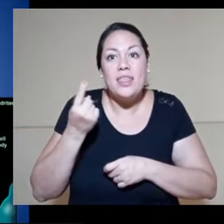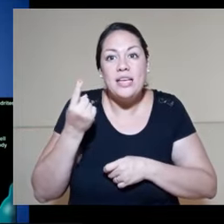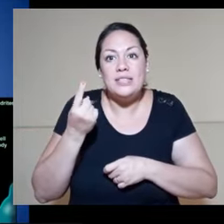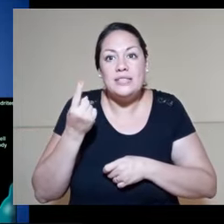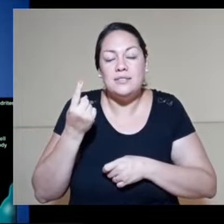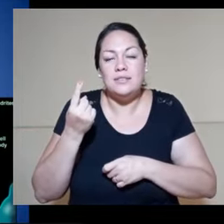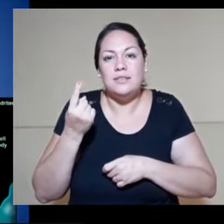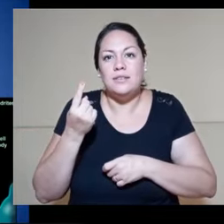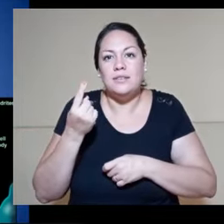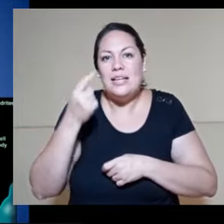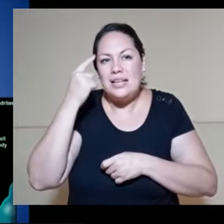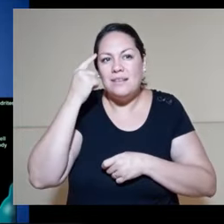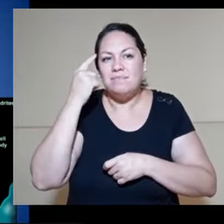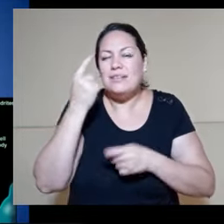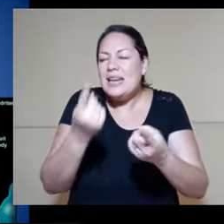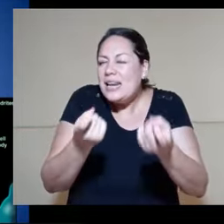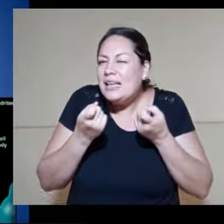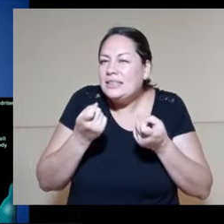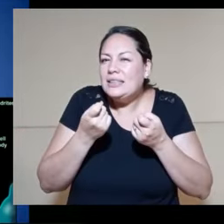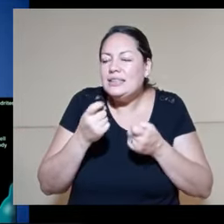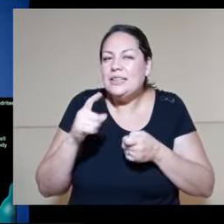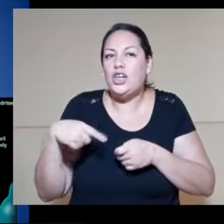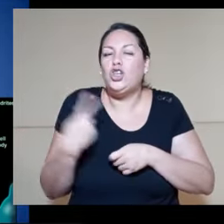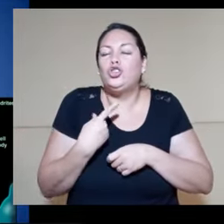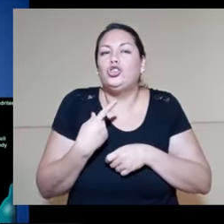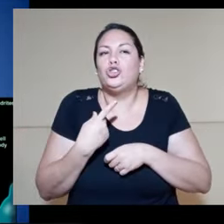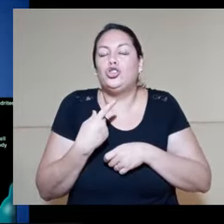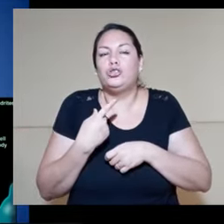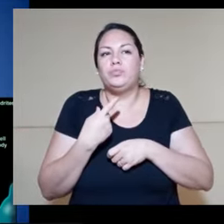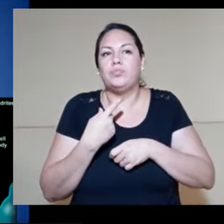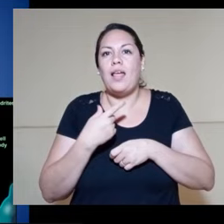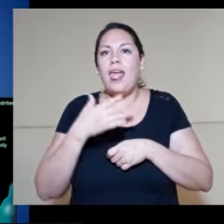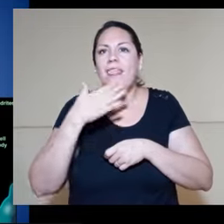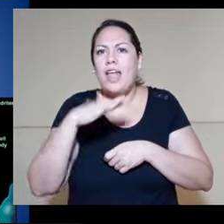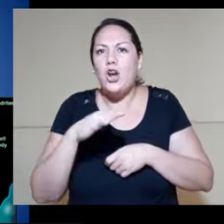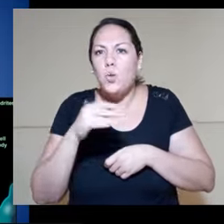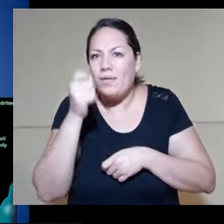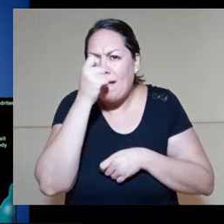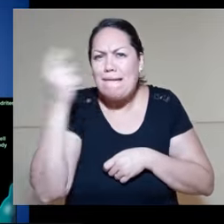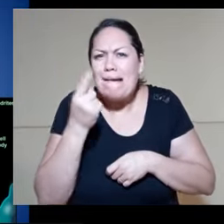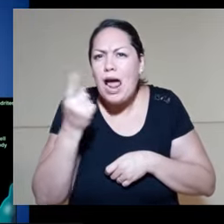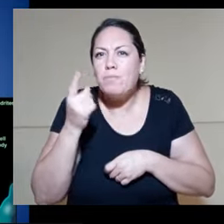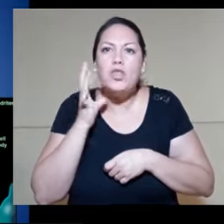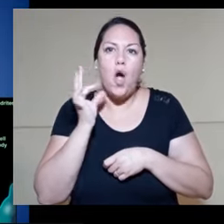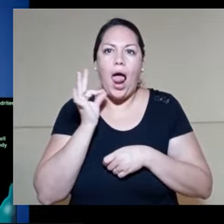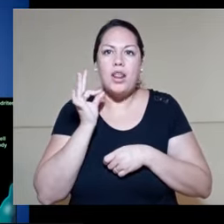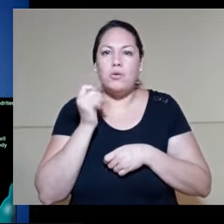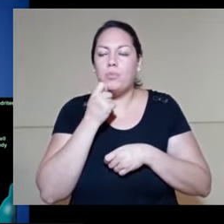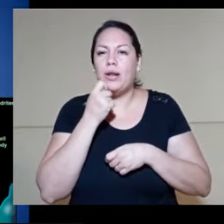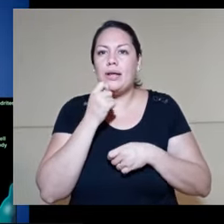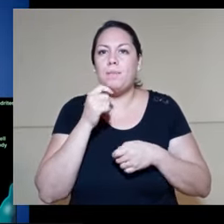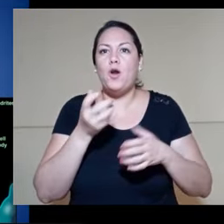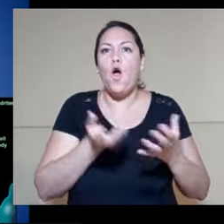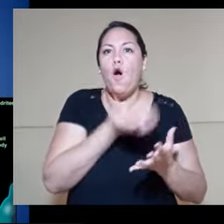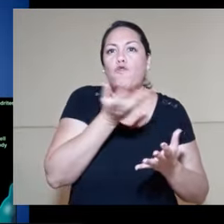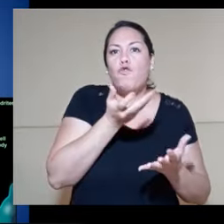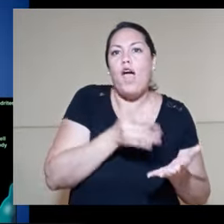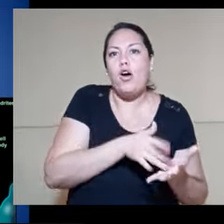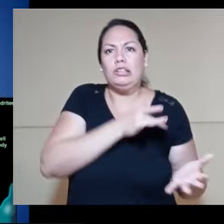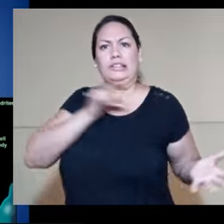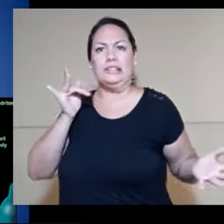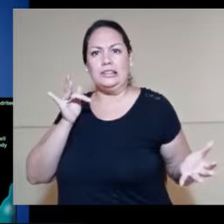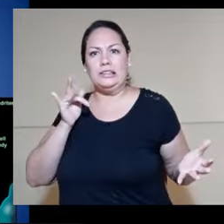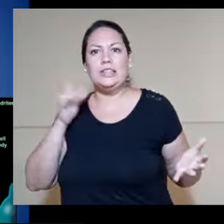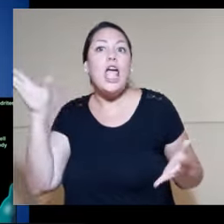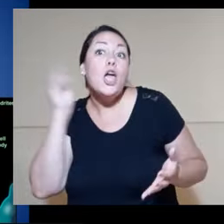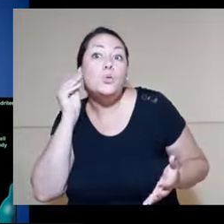¿qué necesita? Velocidad. Nuestro cerebro necesita velocidad. Nosotros rápidamente necesitamos darnos cuenta de lo que nos está pasando.